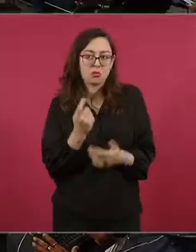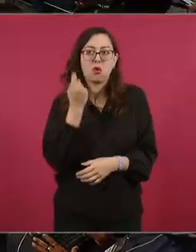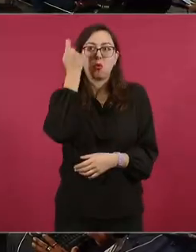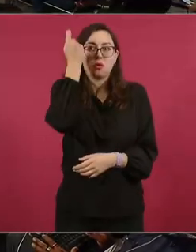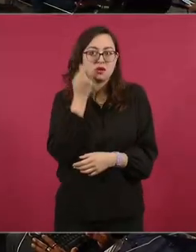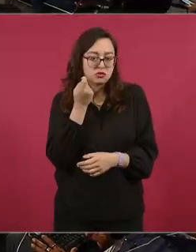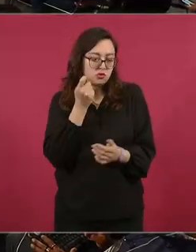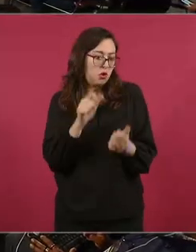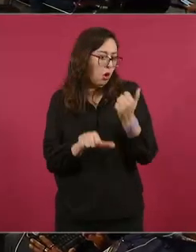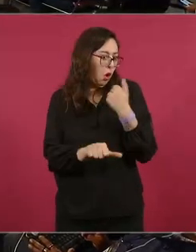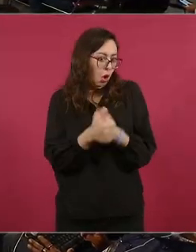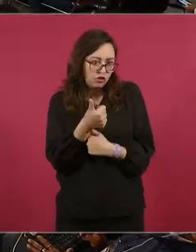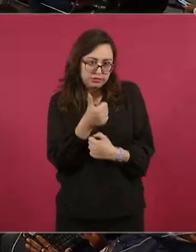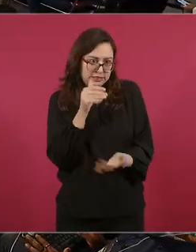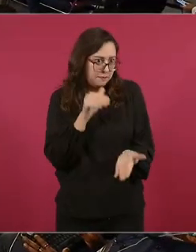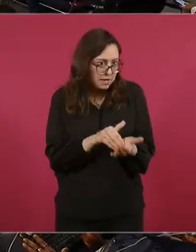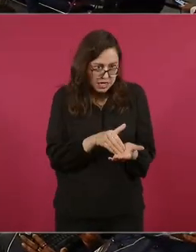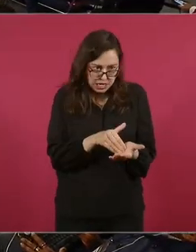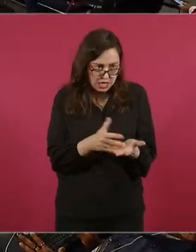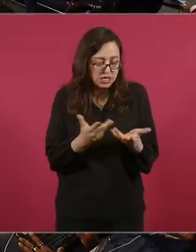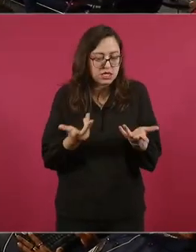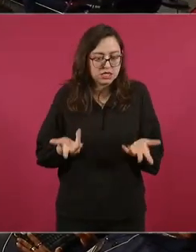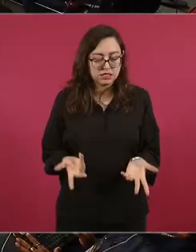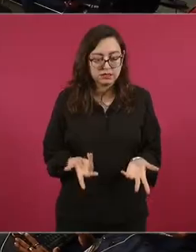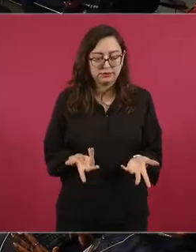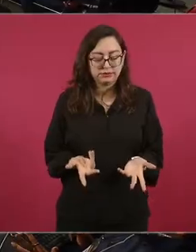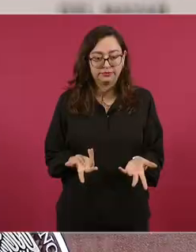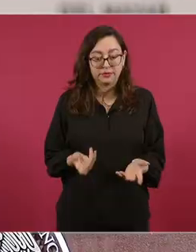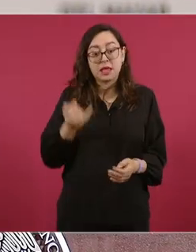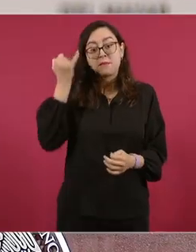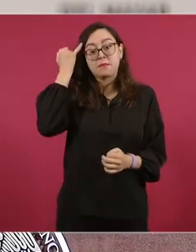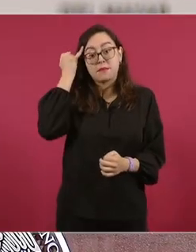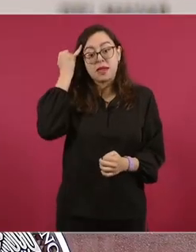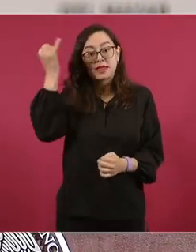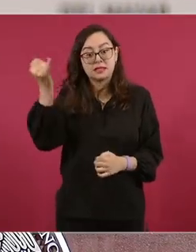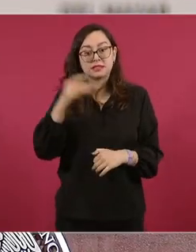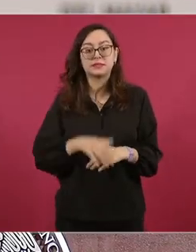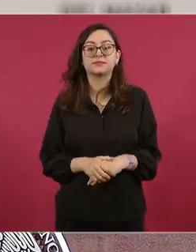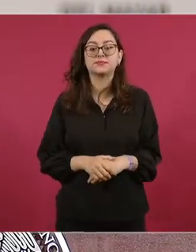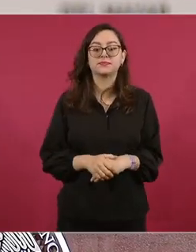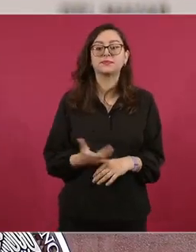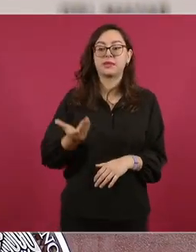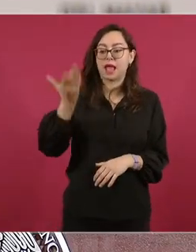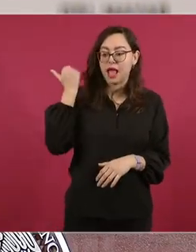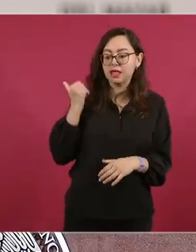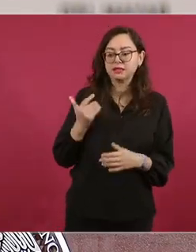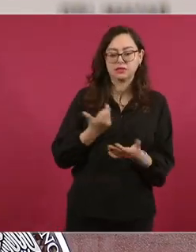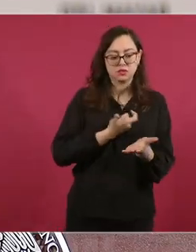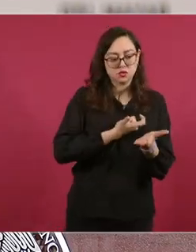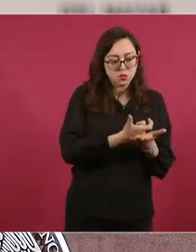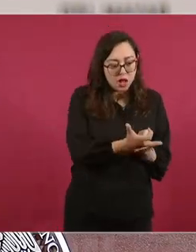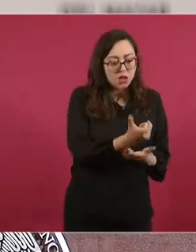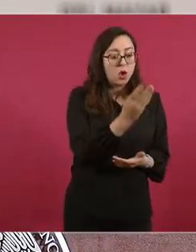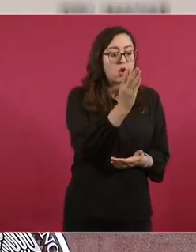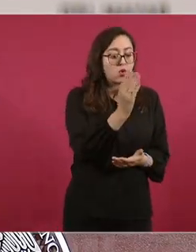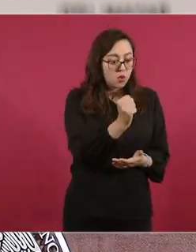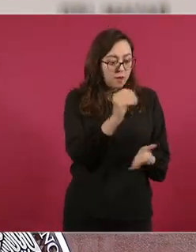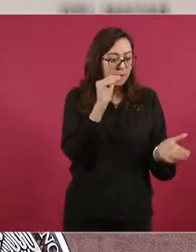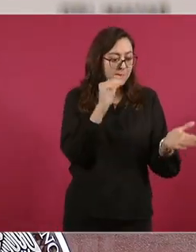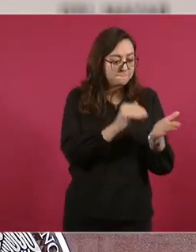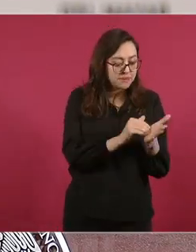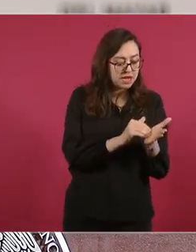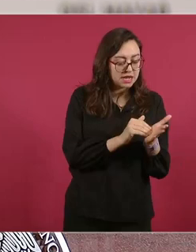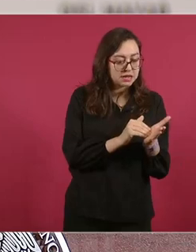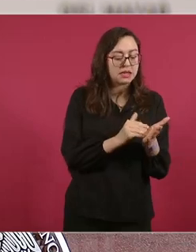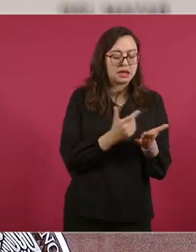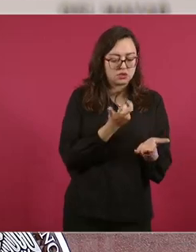sucedía anteriormente. Si ganaban, pues imagínense ustedes, 9,000 pesos, pues producto de estas reformas, se